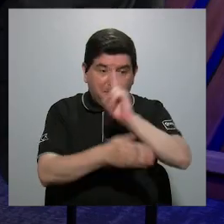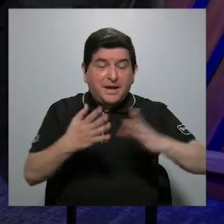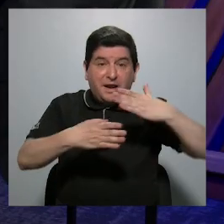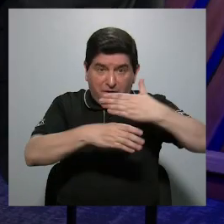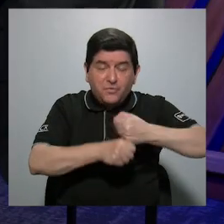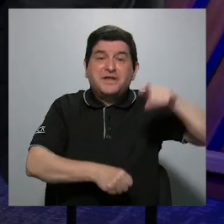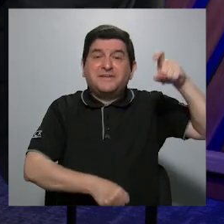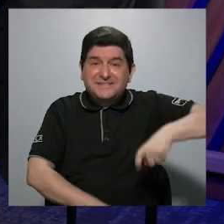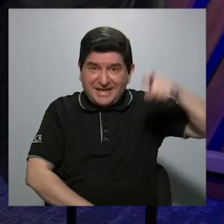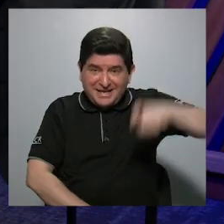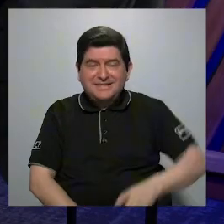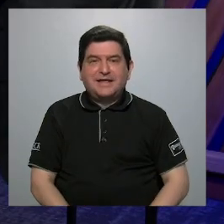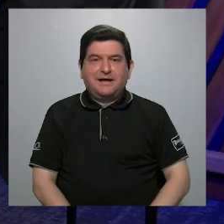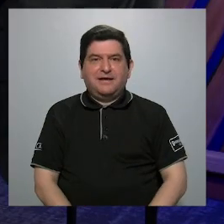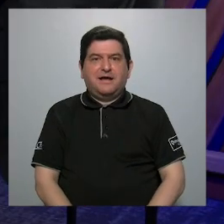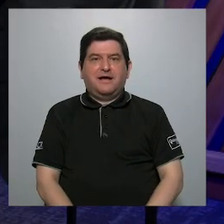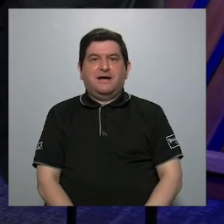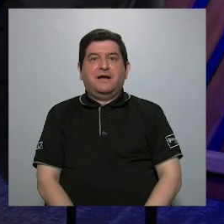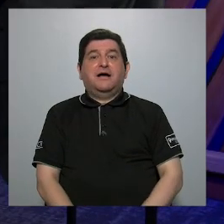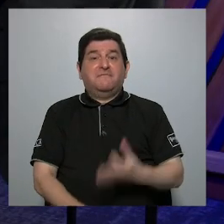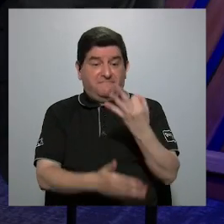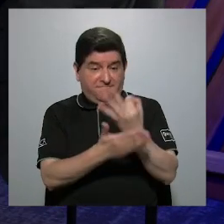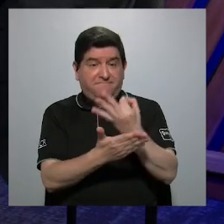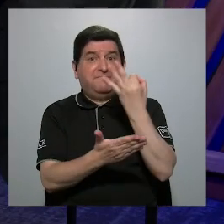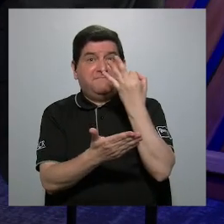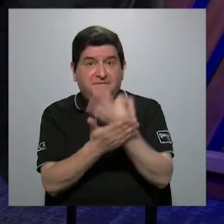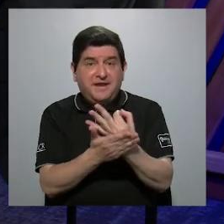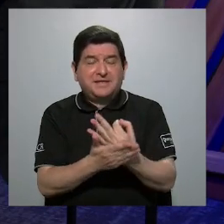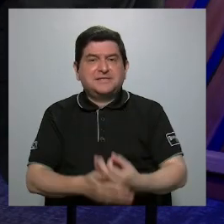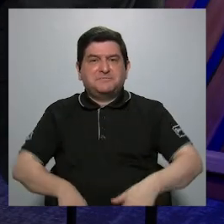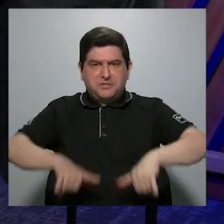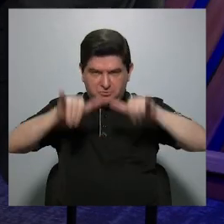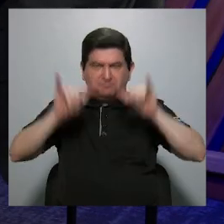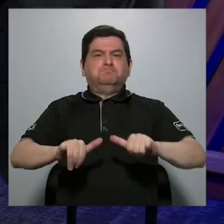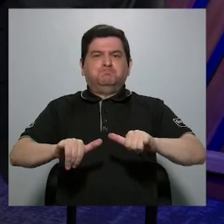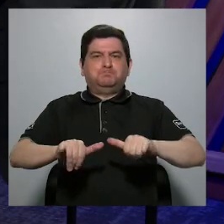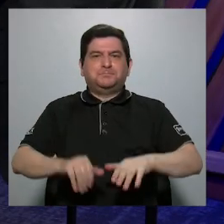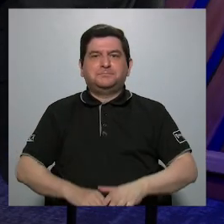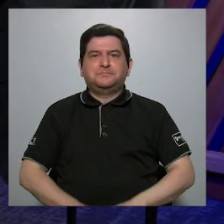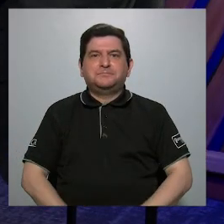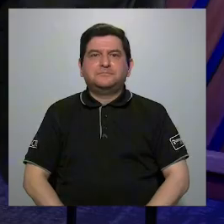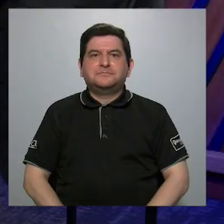realizarse la universidad necesita tener una fuente de financiamiento estable.